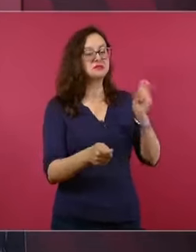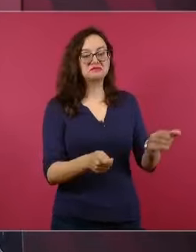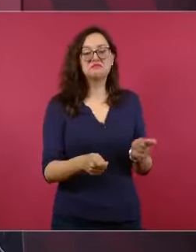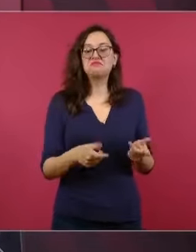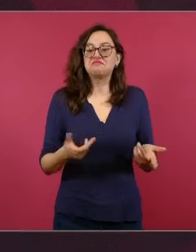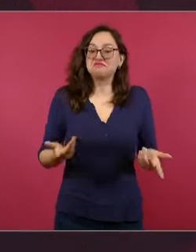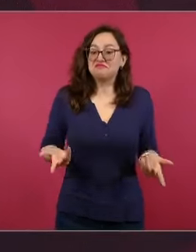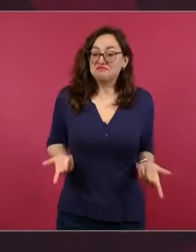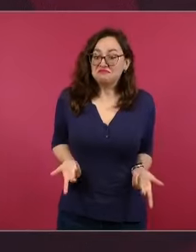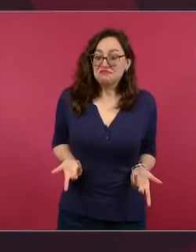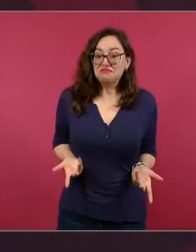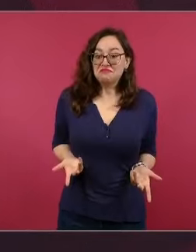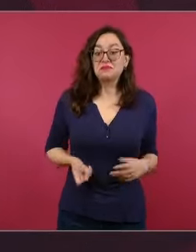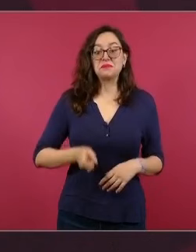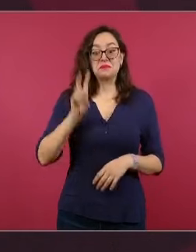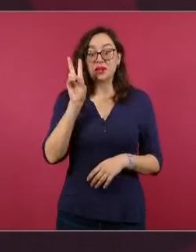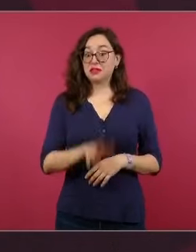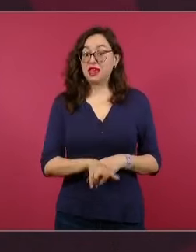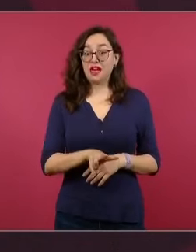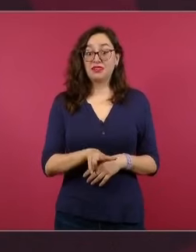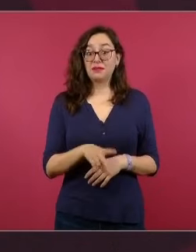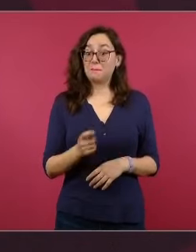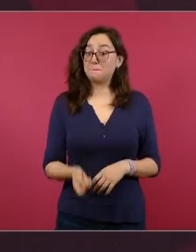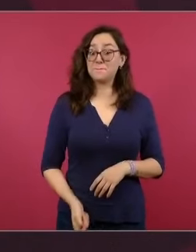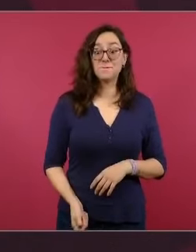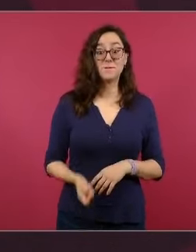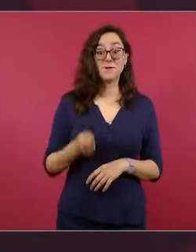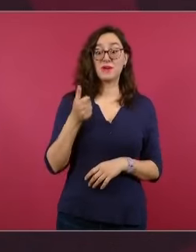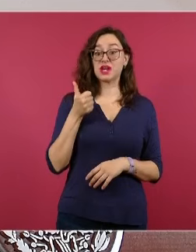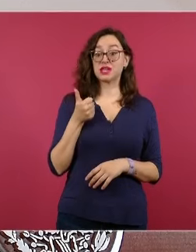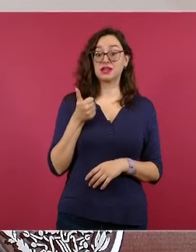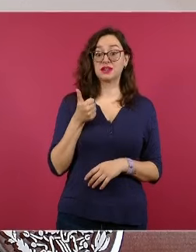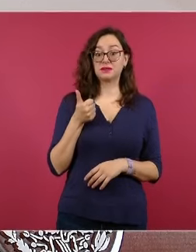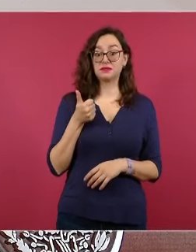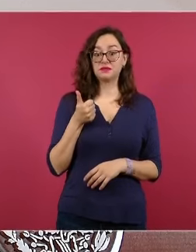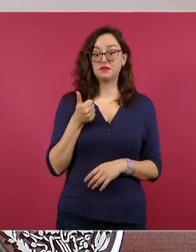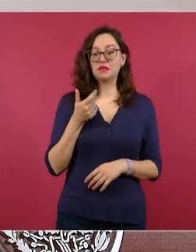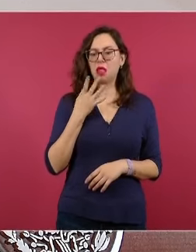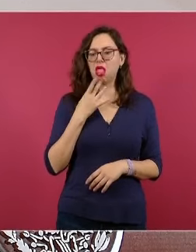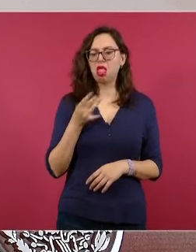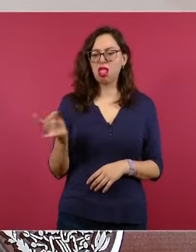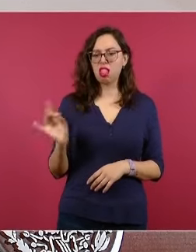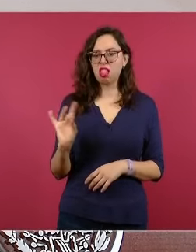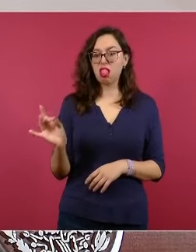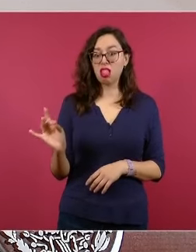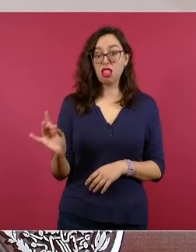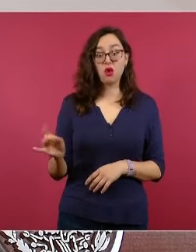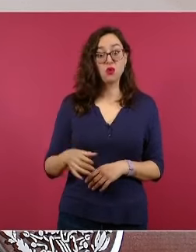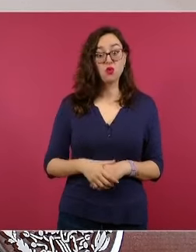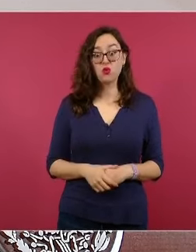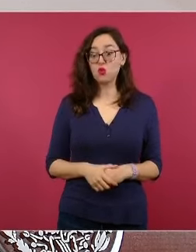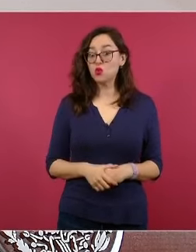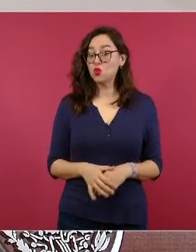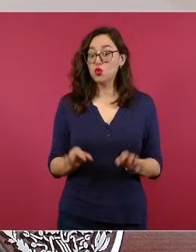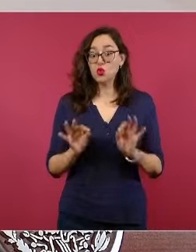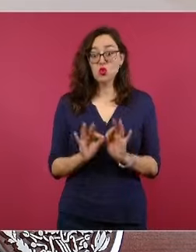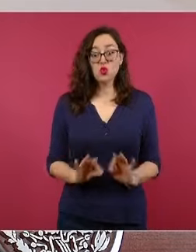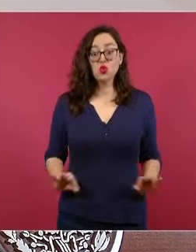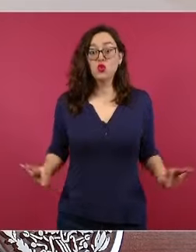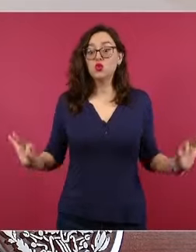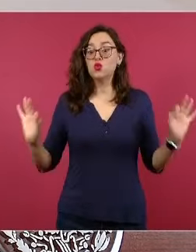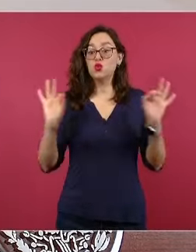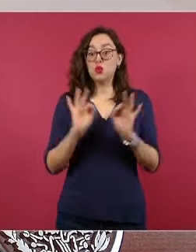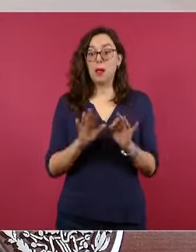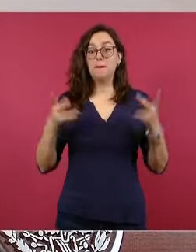es un hecho histórico no es poca cosa el cambio